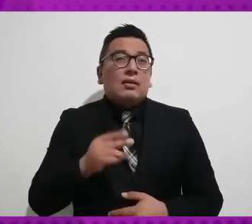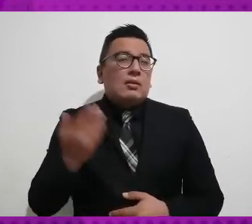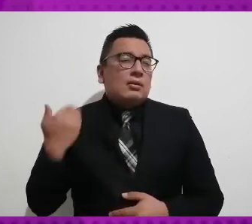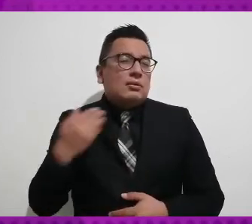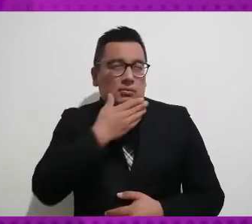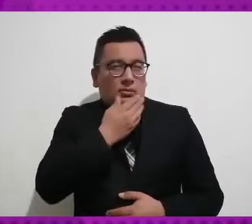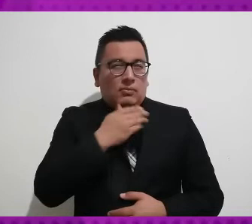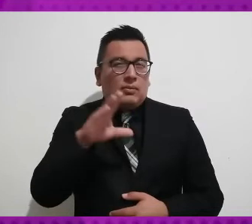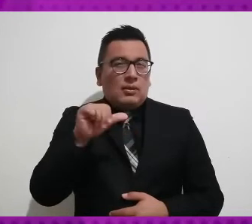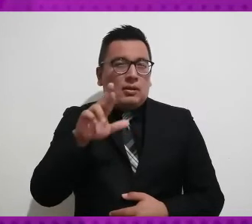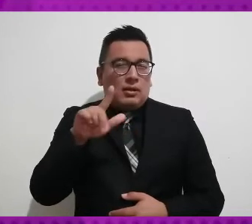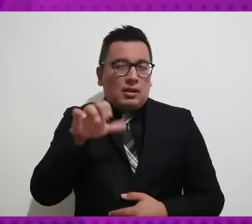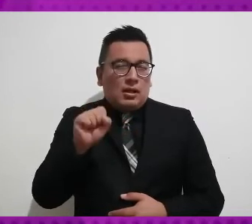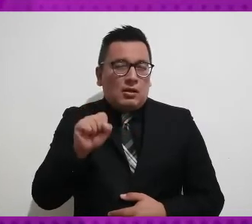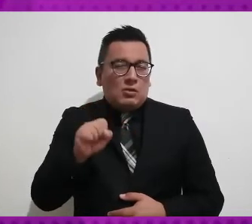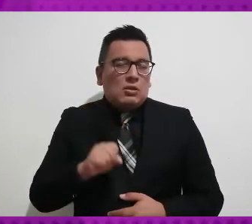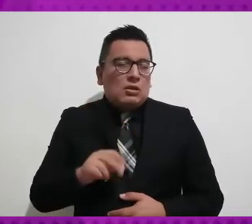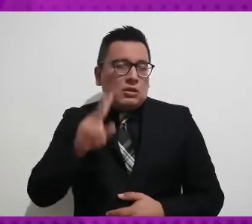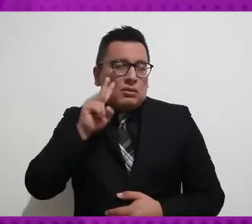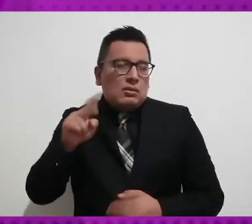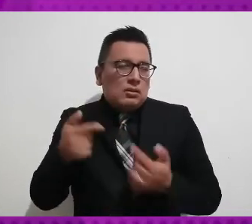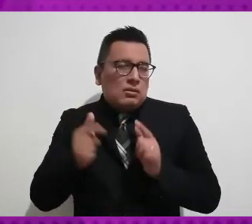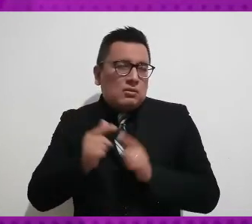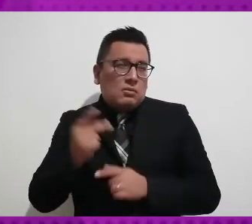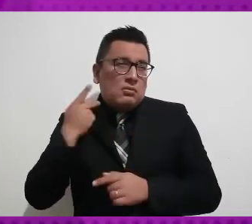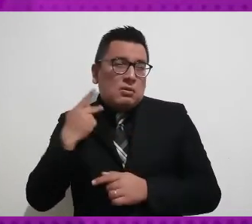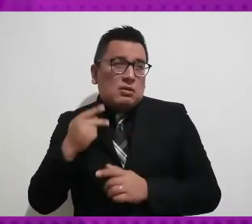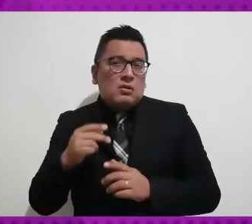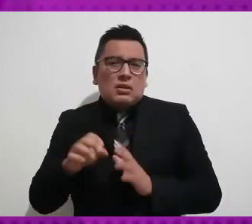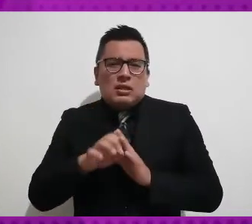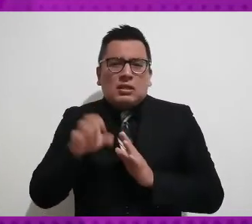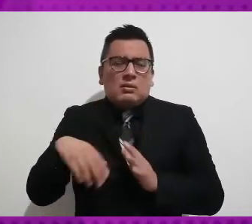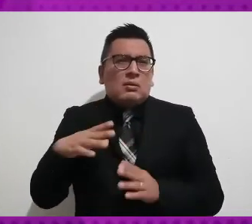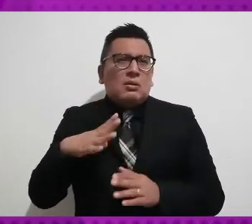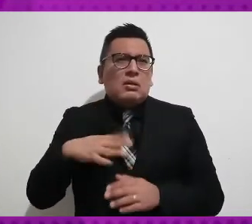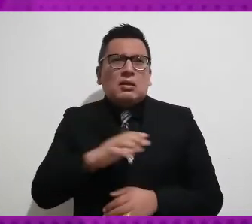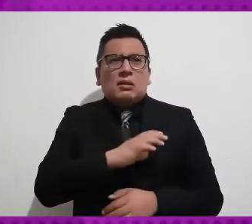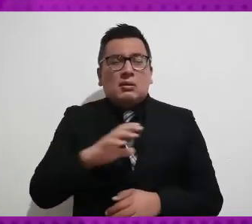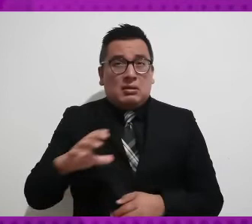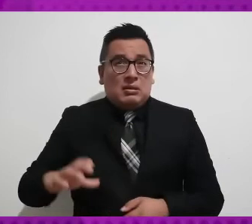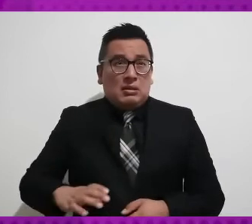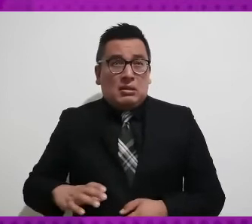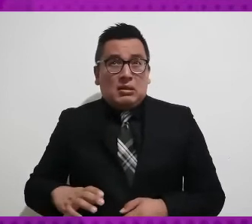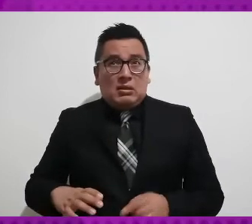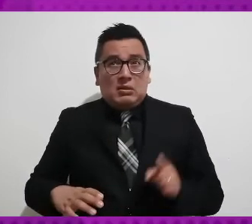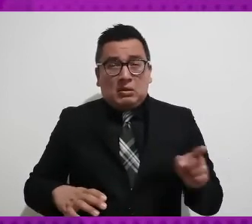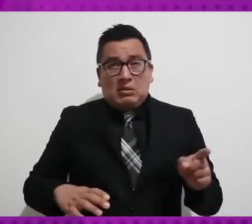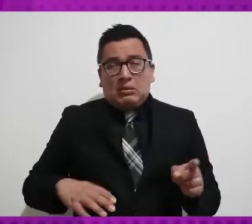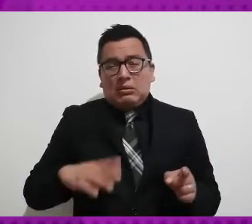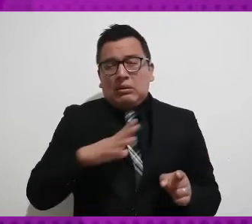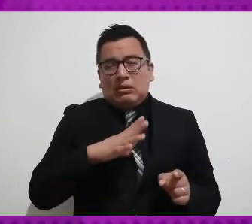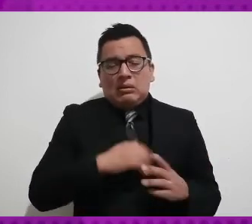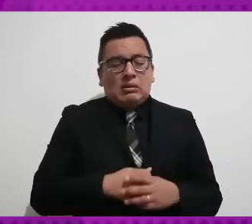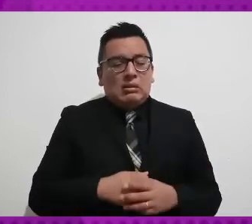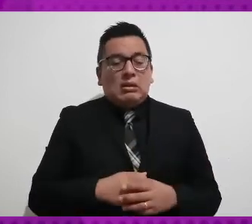Carlos, del que pretendían engañar a algunos partidos, vimos alguno que pretendió registrar ahí a una candidata como un grupo minoritario